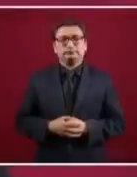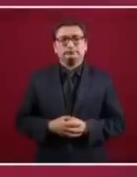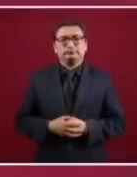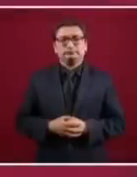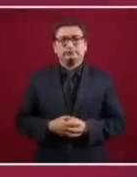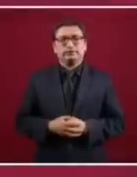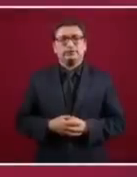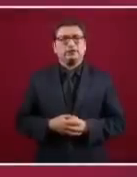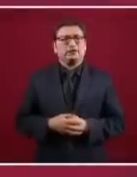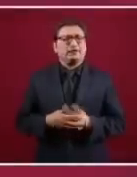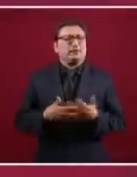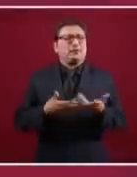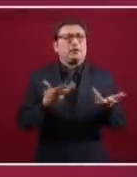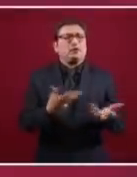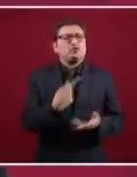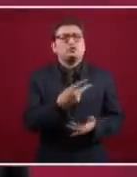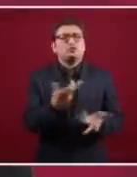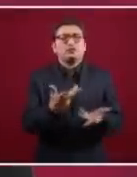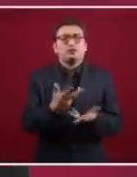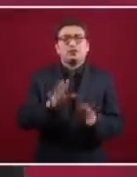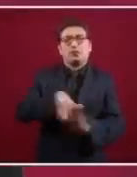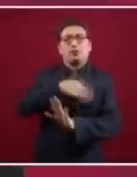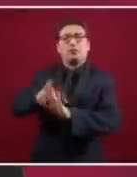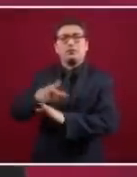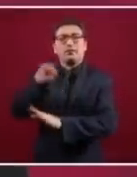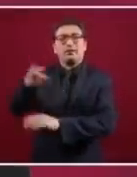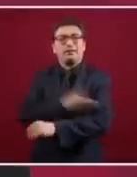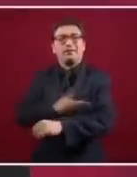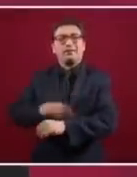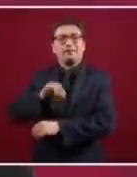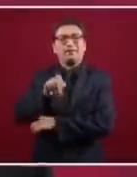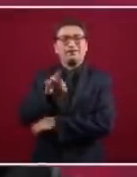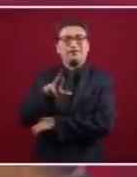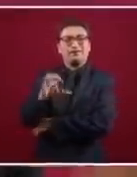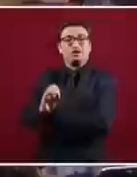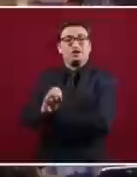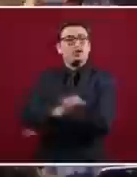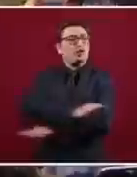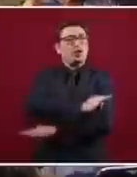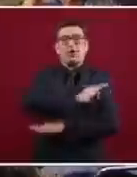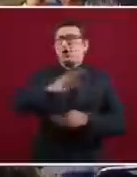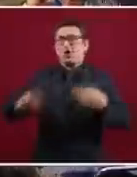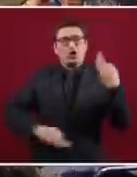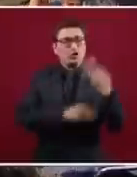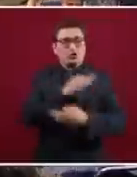en contra de madera todos